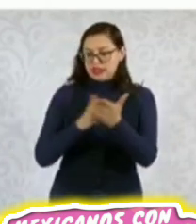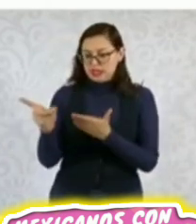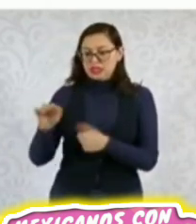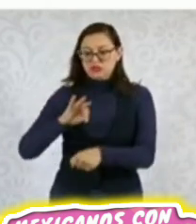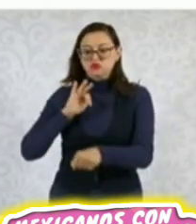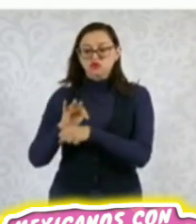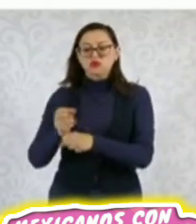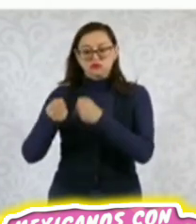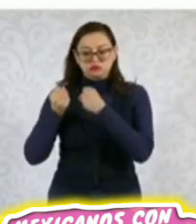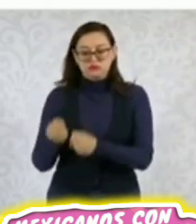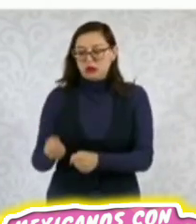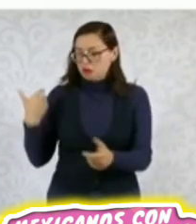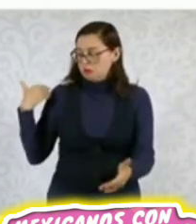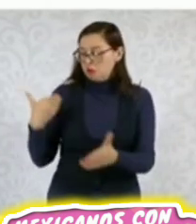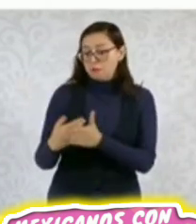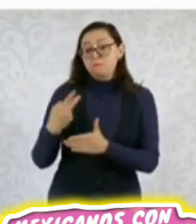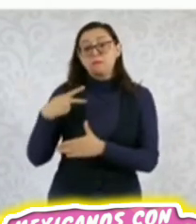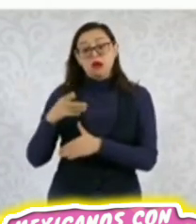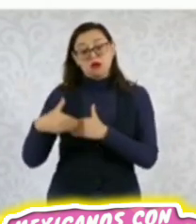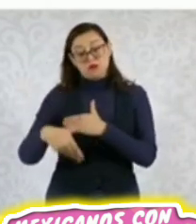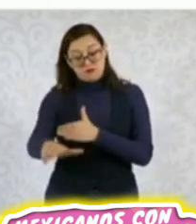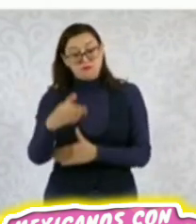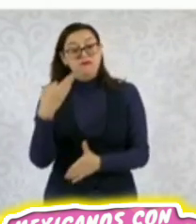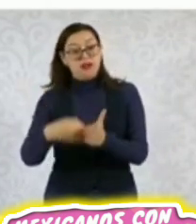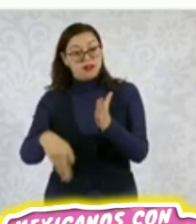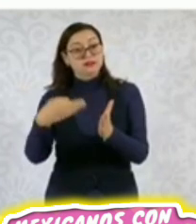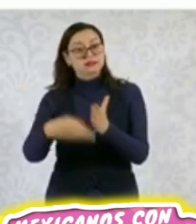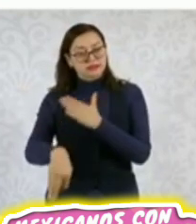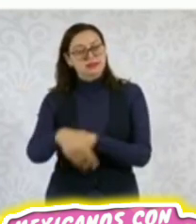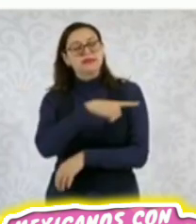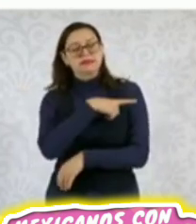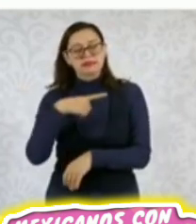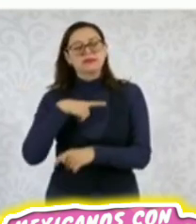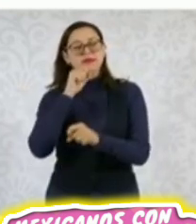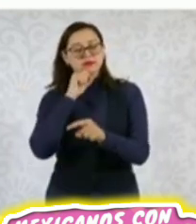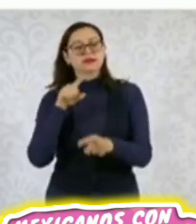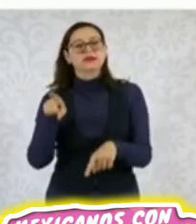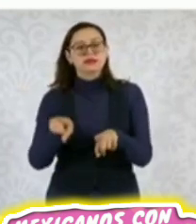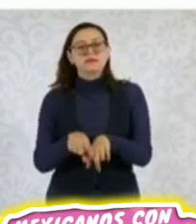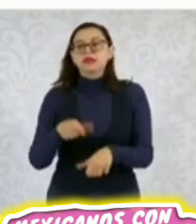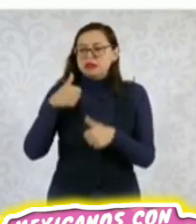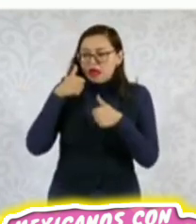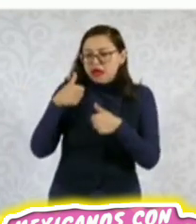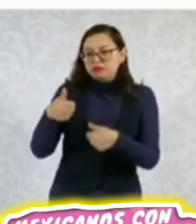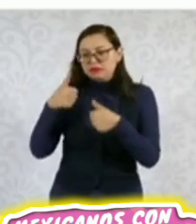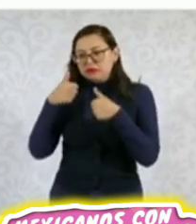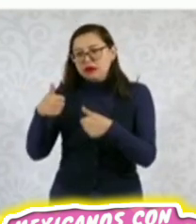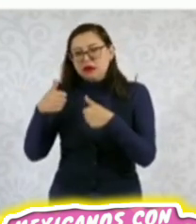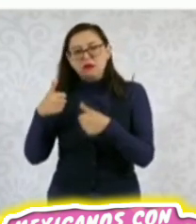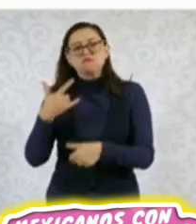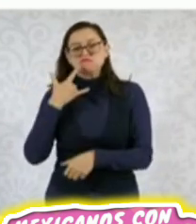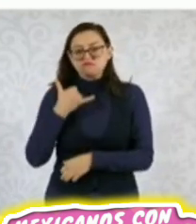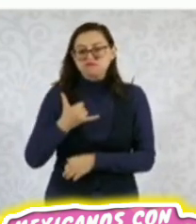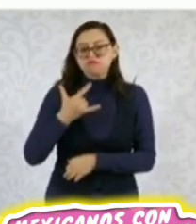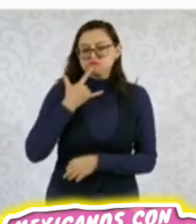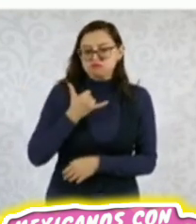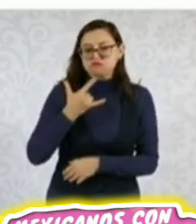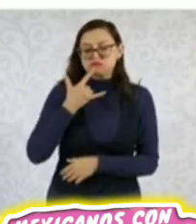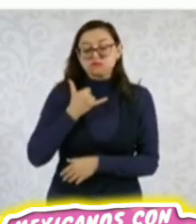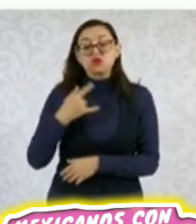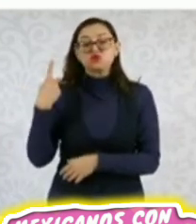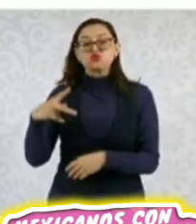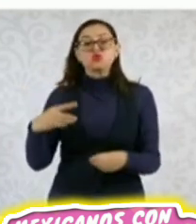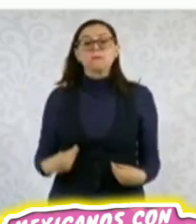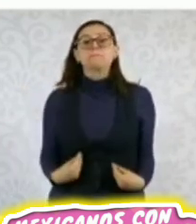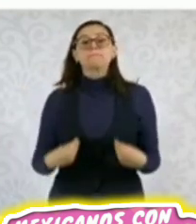pero profundizar y fortalecer la actuación para hacer mayores esfuerzos en garantizar una vida libre de violencia para